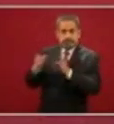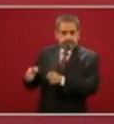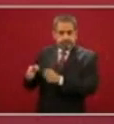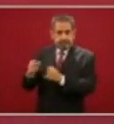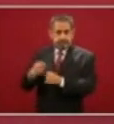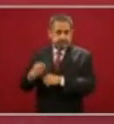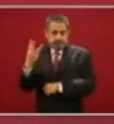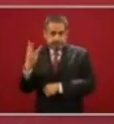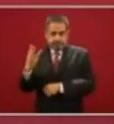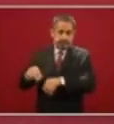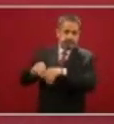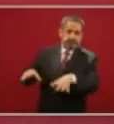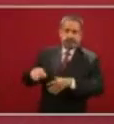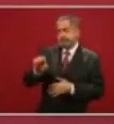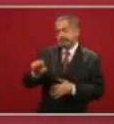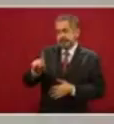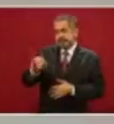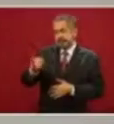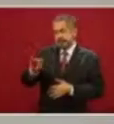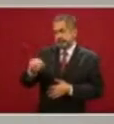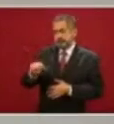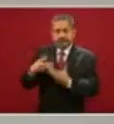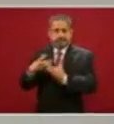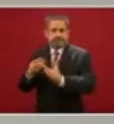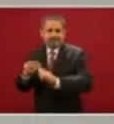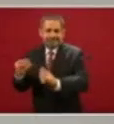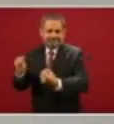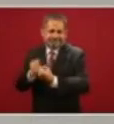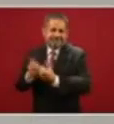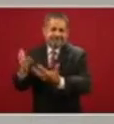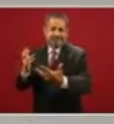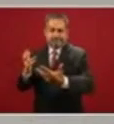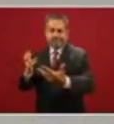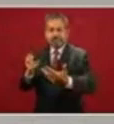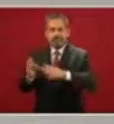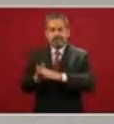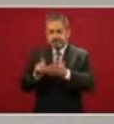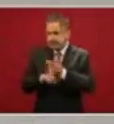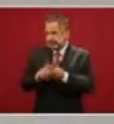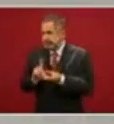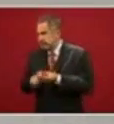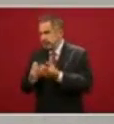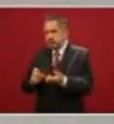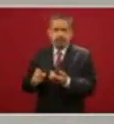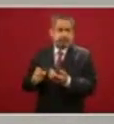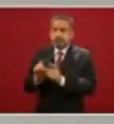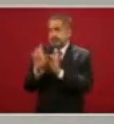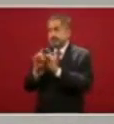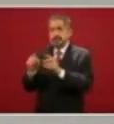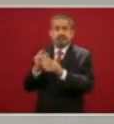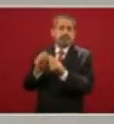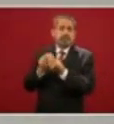o epidémica, en donde ya no es posible tener la trazabilidad, el seguimiento de las